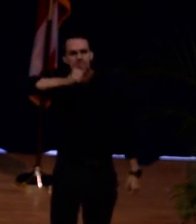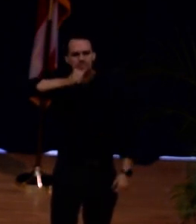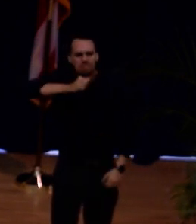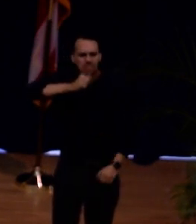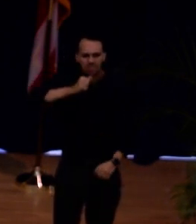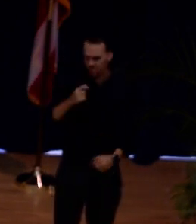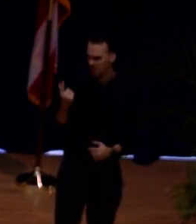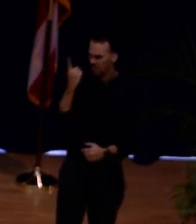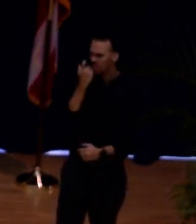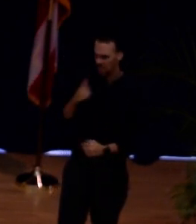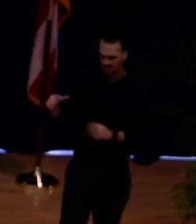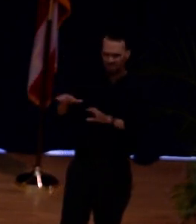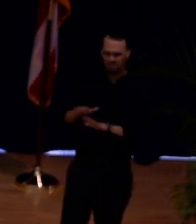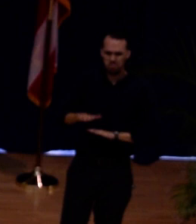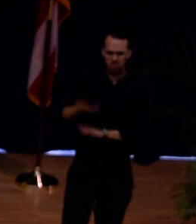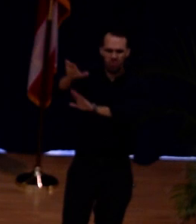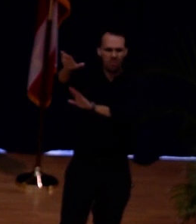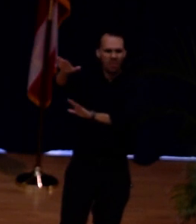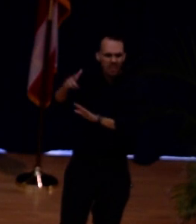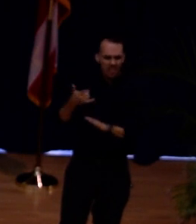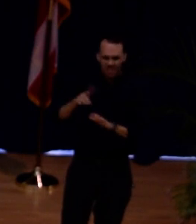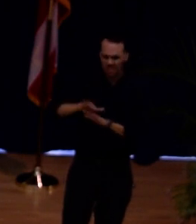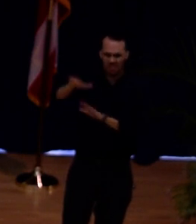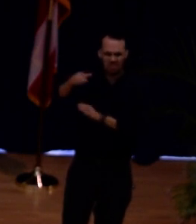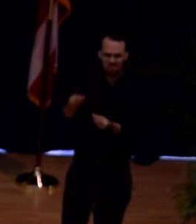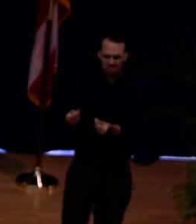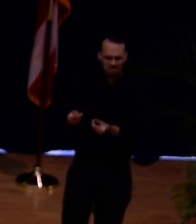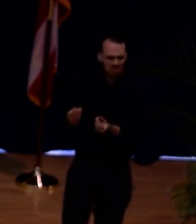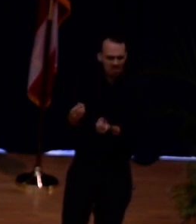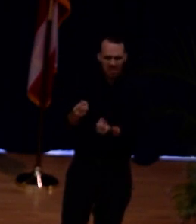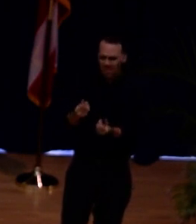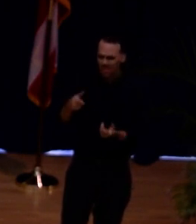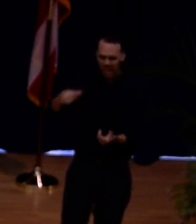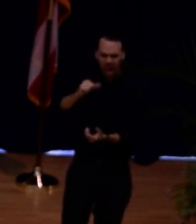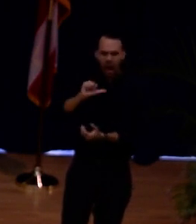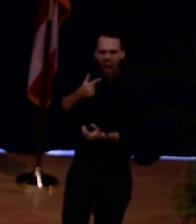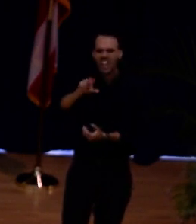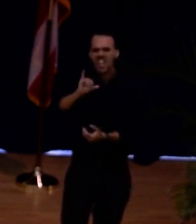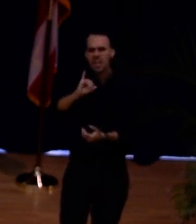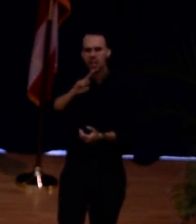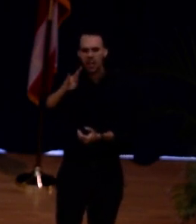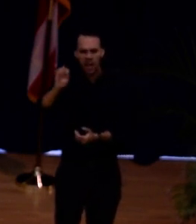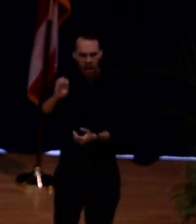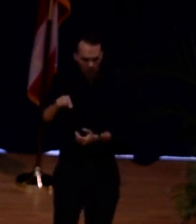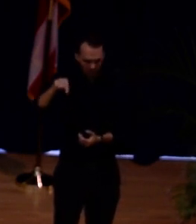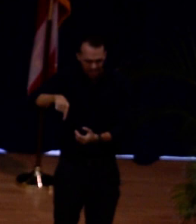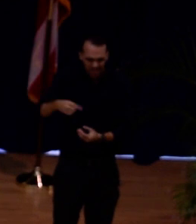foto esa montaña de ceniza, esa planta de Aguirre. Eso está en la misma comunidad, ¿verdad?